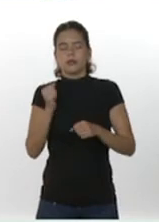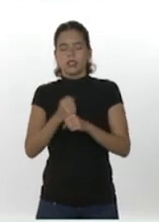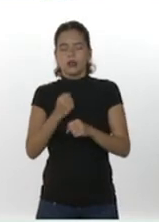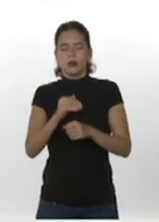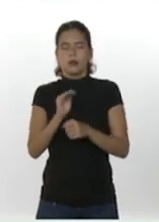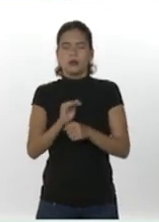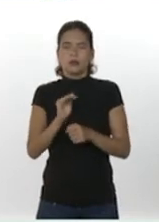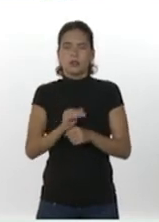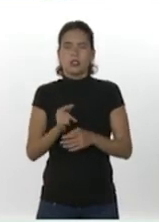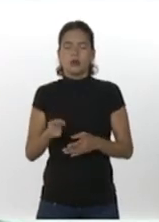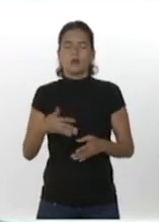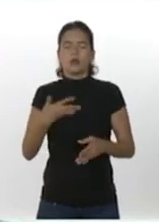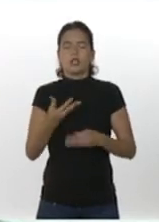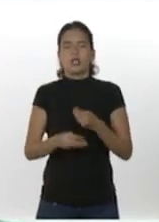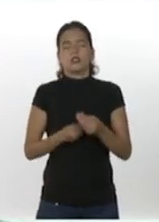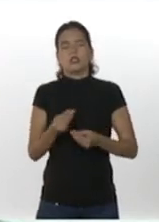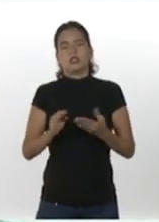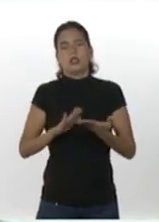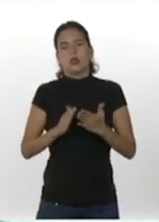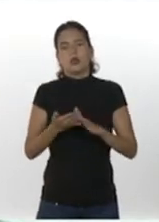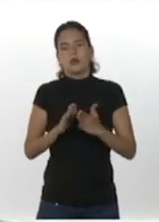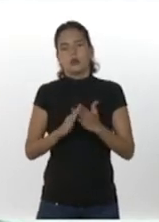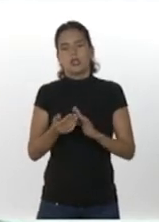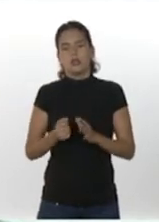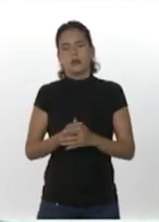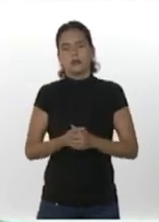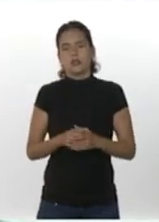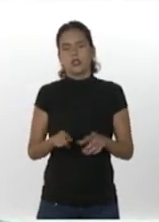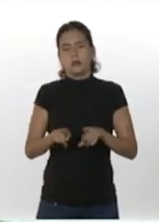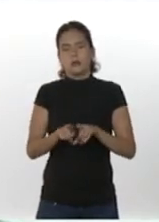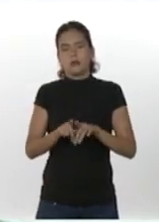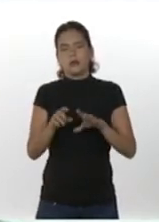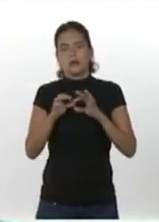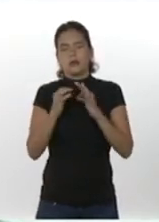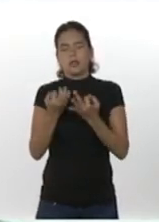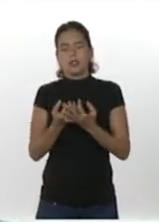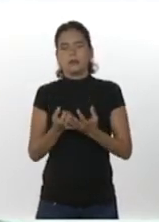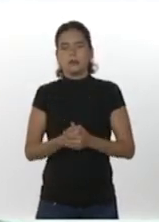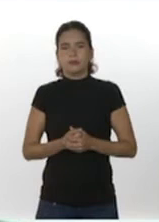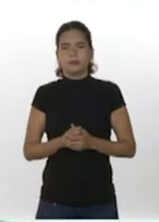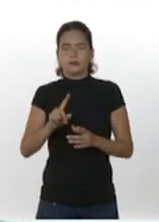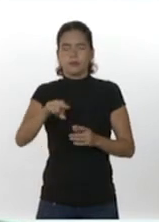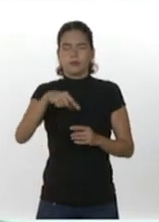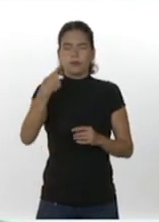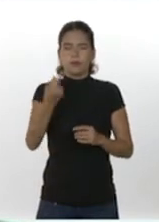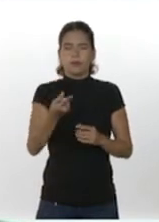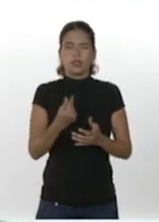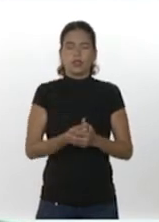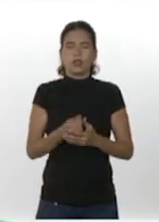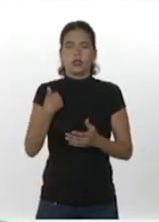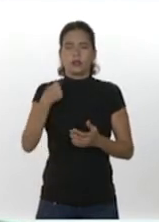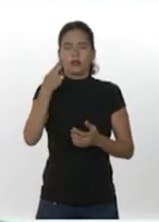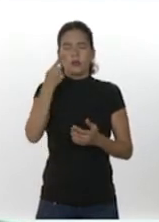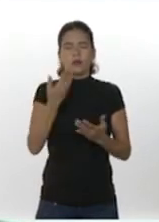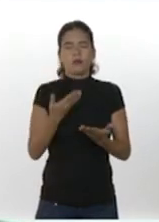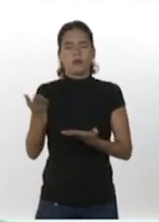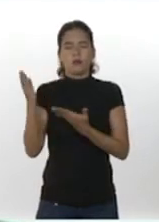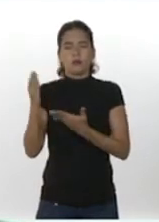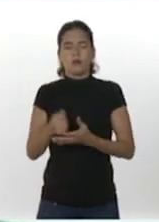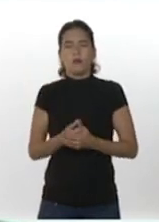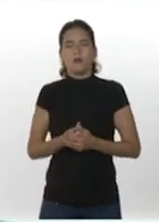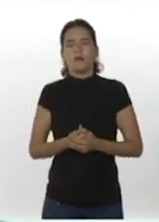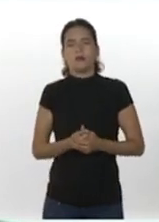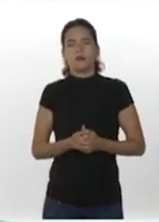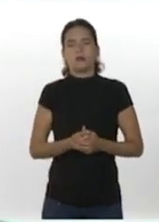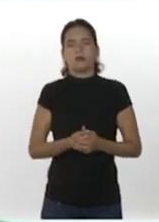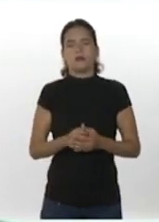Puede darse en la comunidad o puede darse a través de la misma familia. Luego de eso, vamos a ver en la siguiente lámina lo